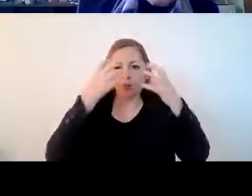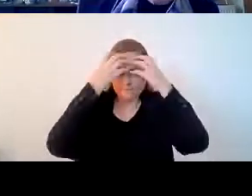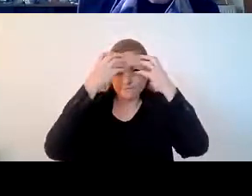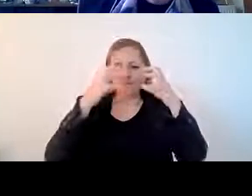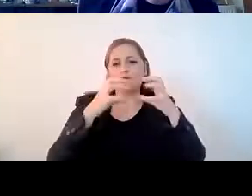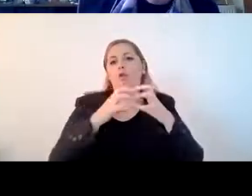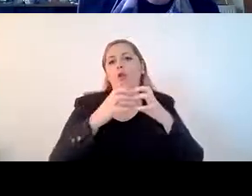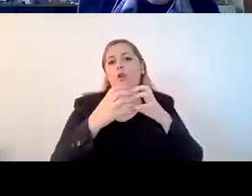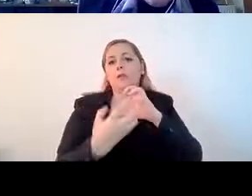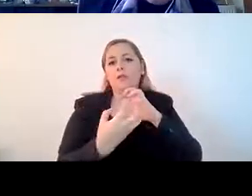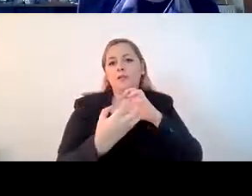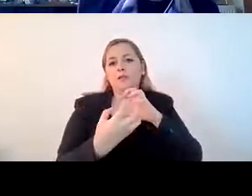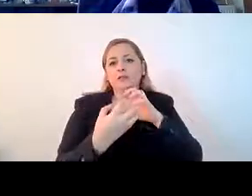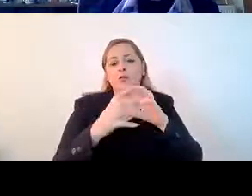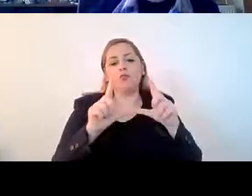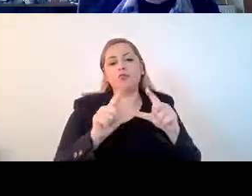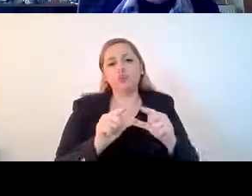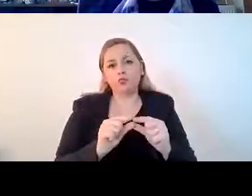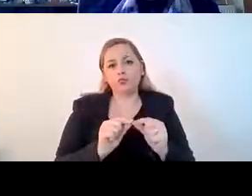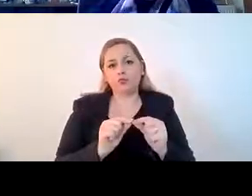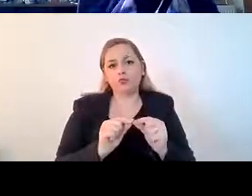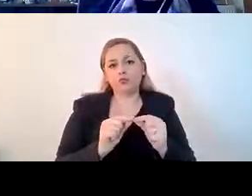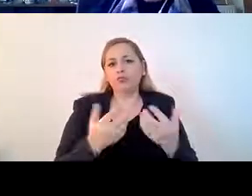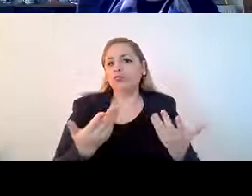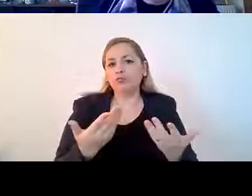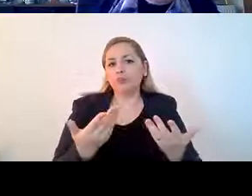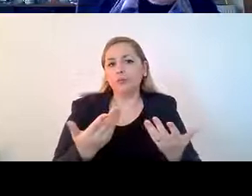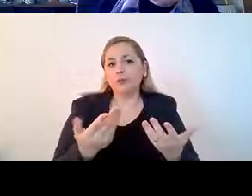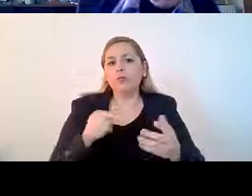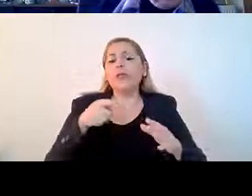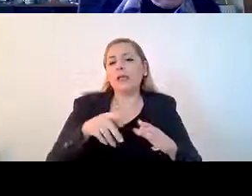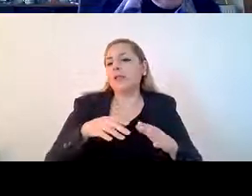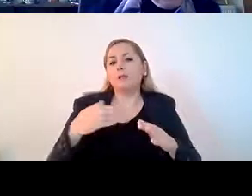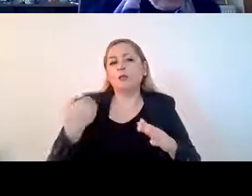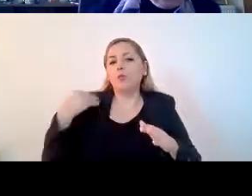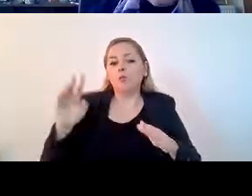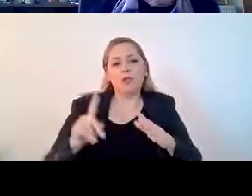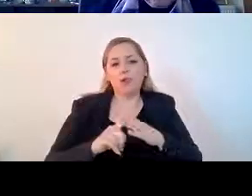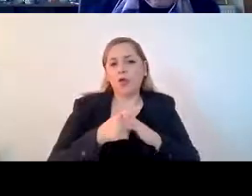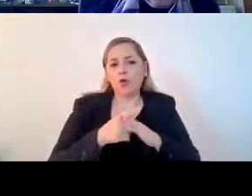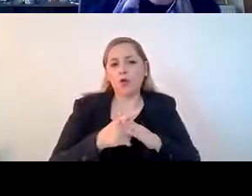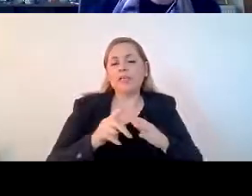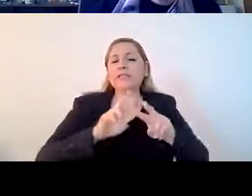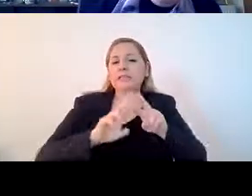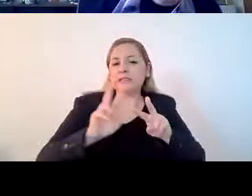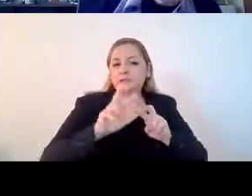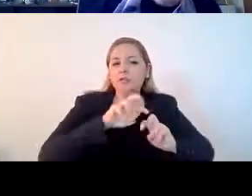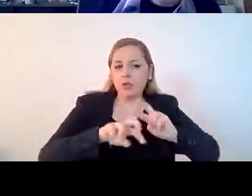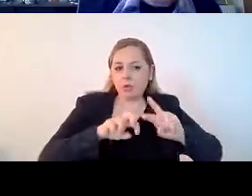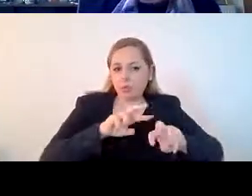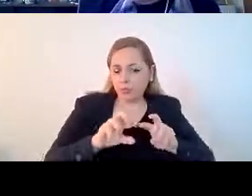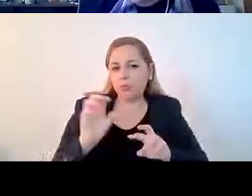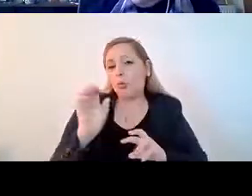cingulada y prefrontal, independiente del origen de donde se ha hecho el estudio o de las